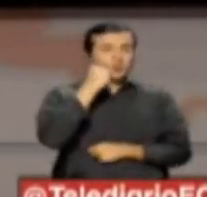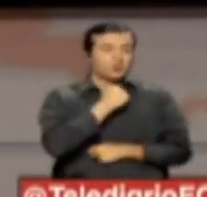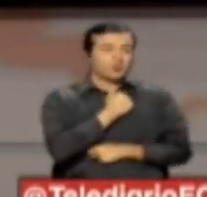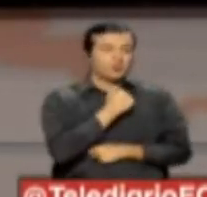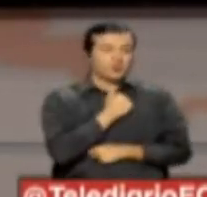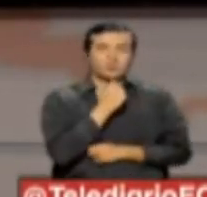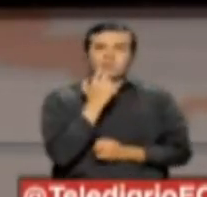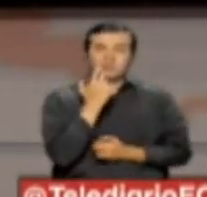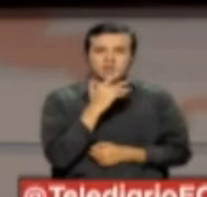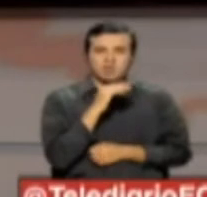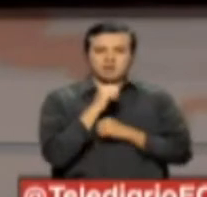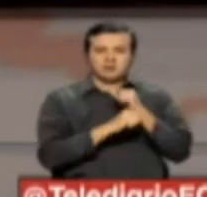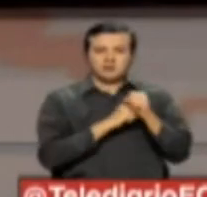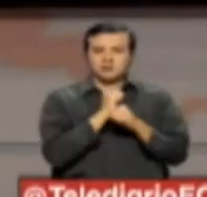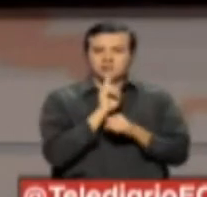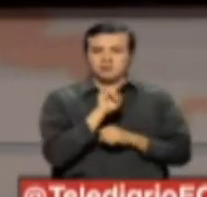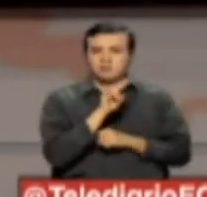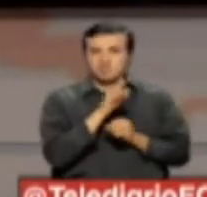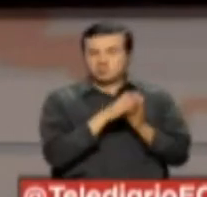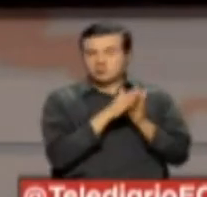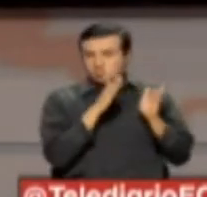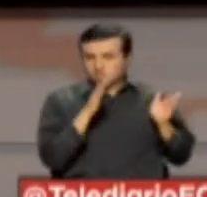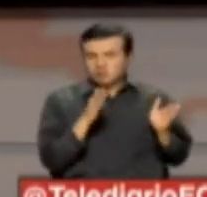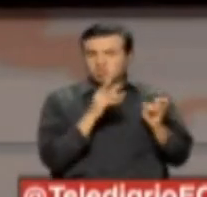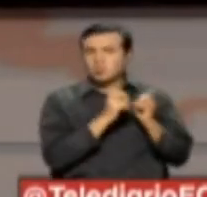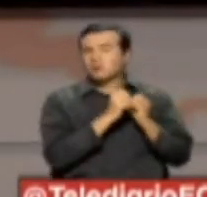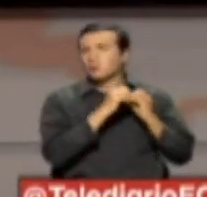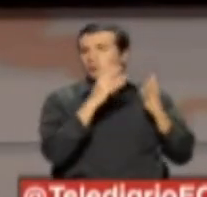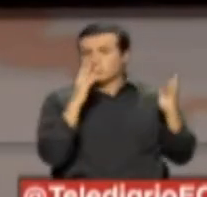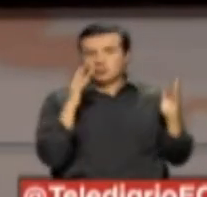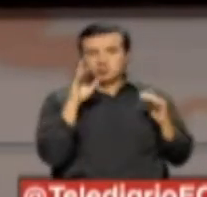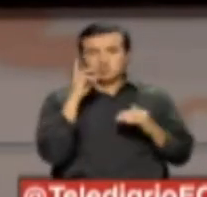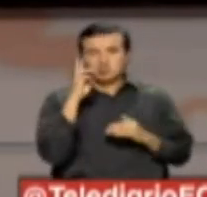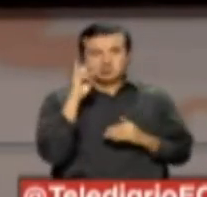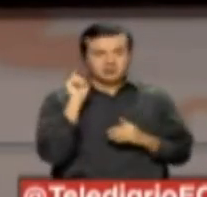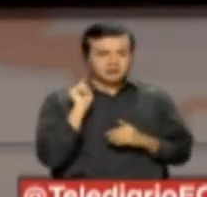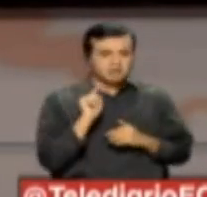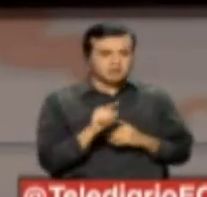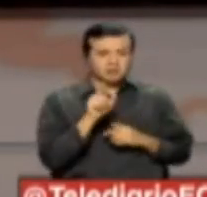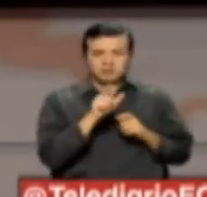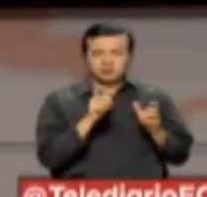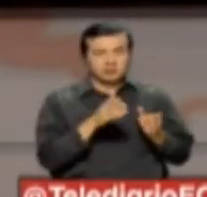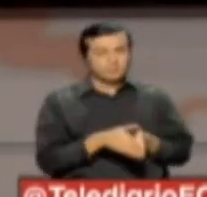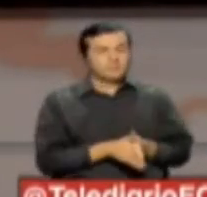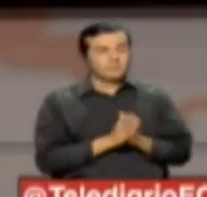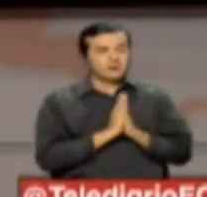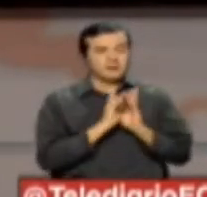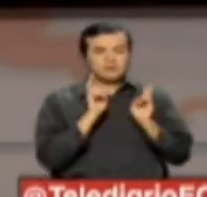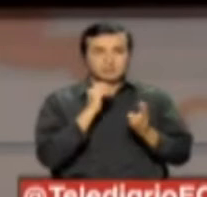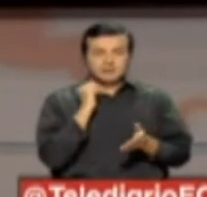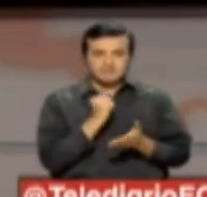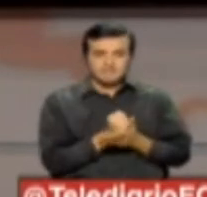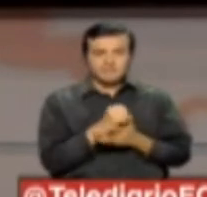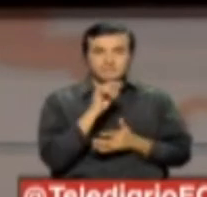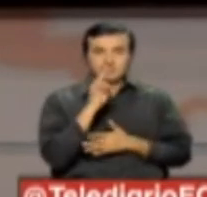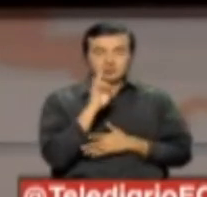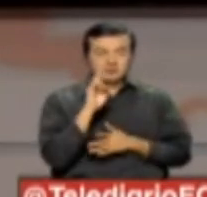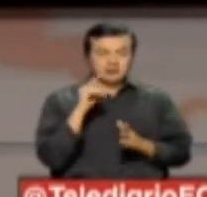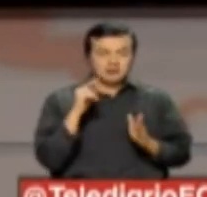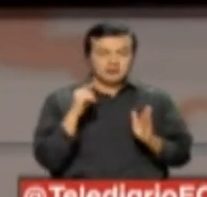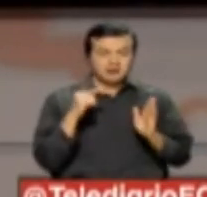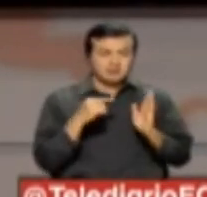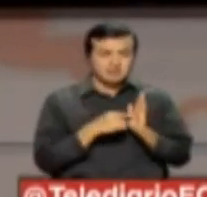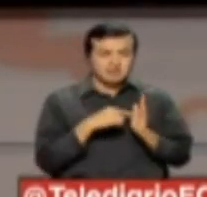y en el año 2017 recibimos más más de 16.000 solicitudes de signos definitivos más de 16.000 solicitudes